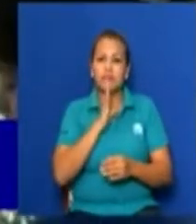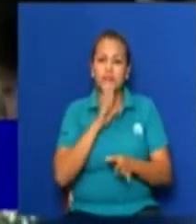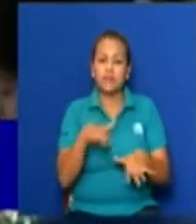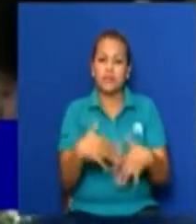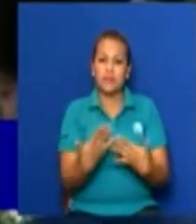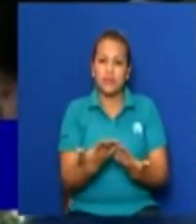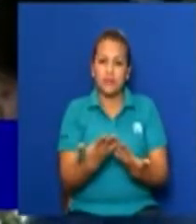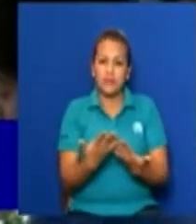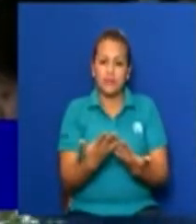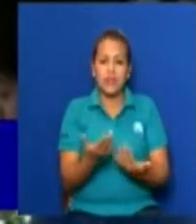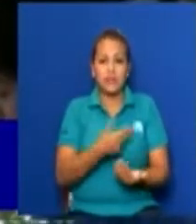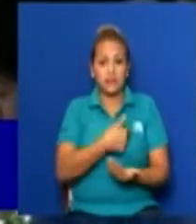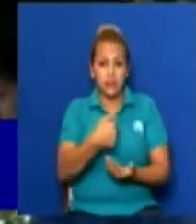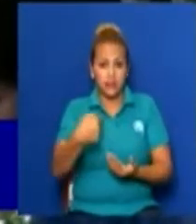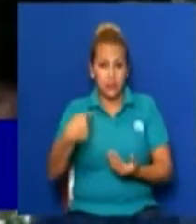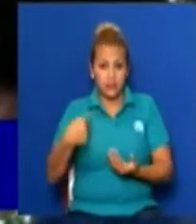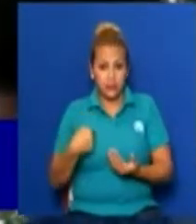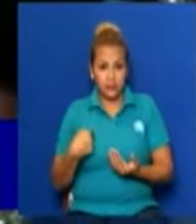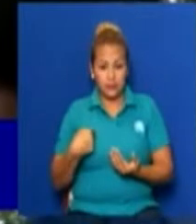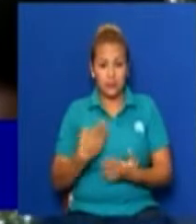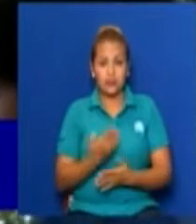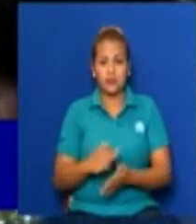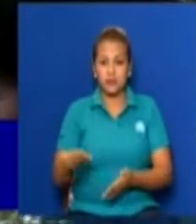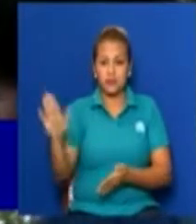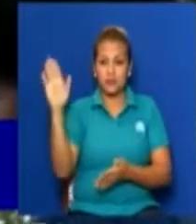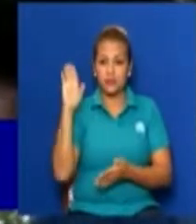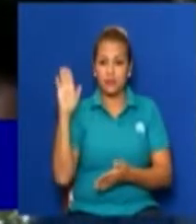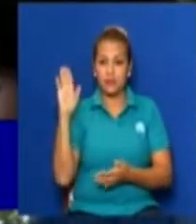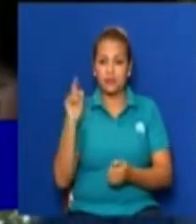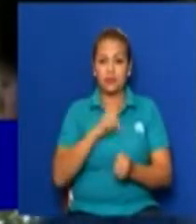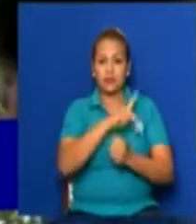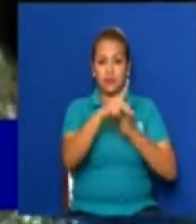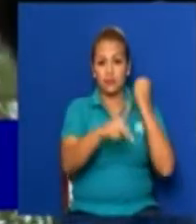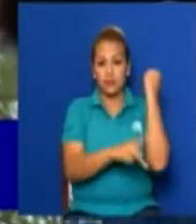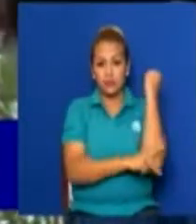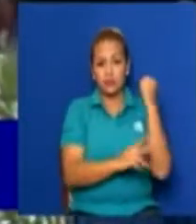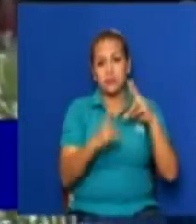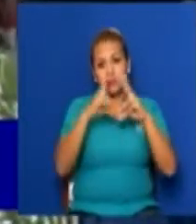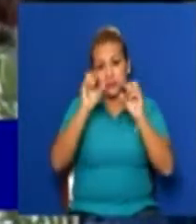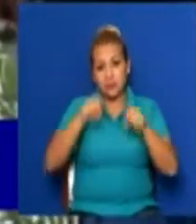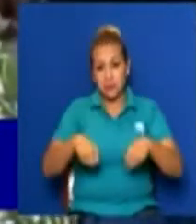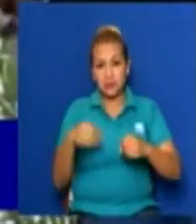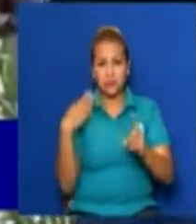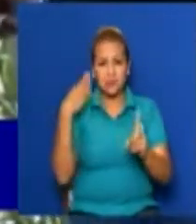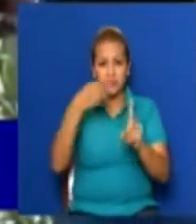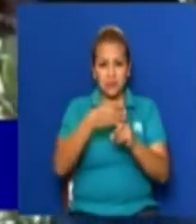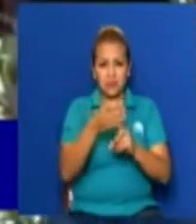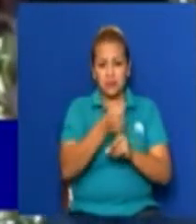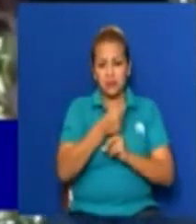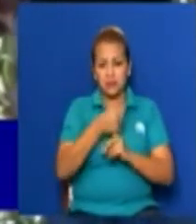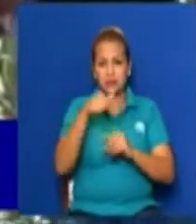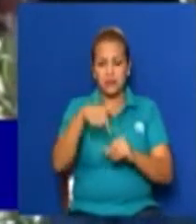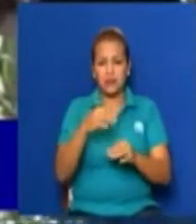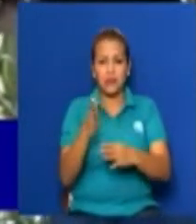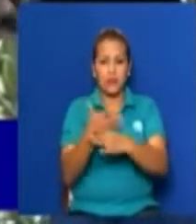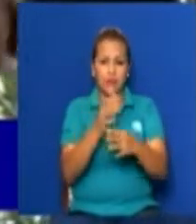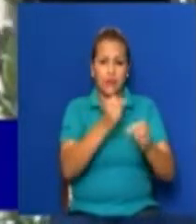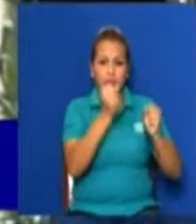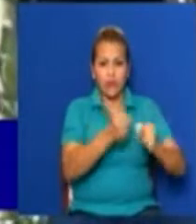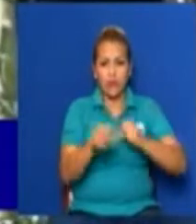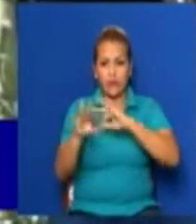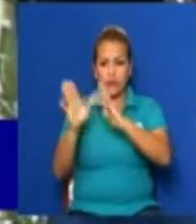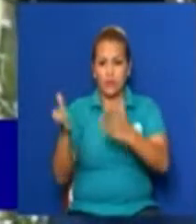hacen que se compromete el país para lograr una igualdad de oportunidades entre hombres y mujeres es